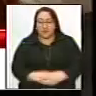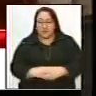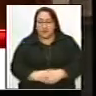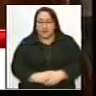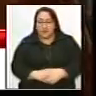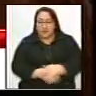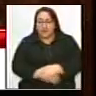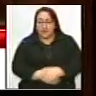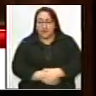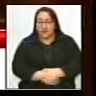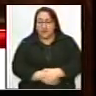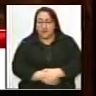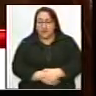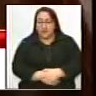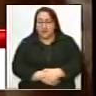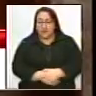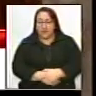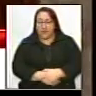Me falta,